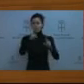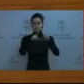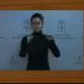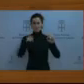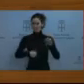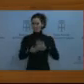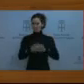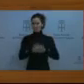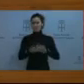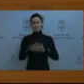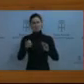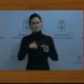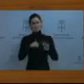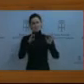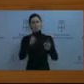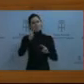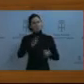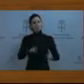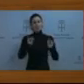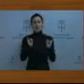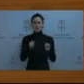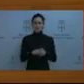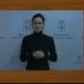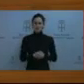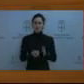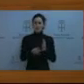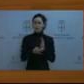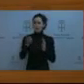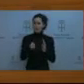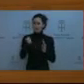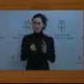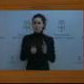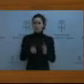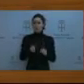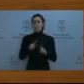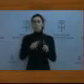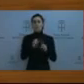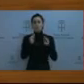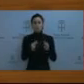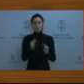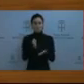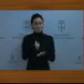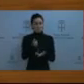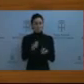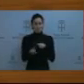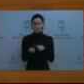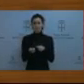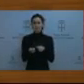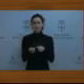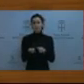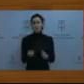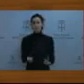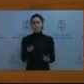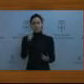comentado aquí, dispone ya de un reconocimiento de la calidad de su leche y de sus marcas comerciales, que además se